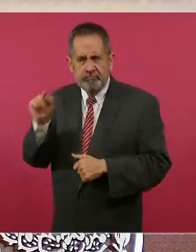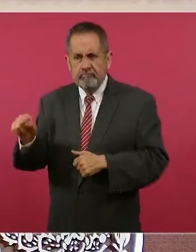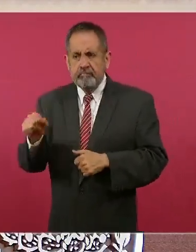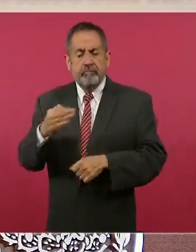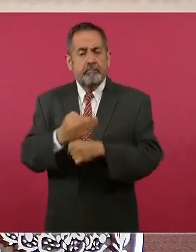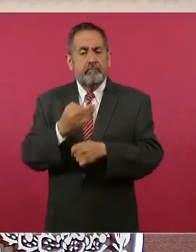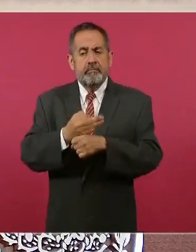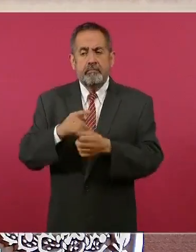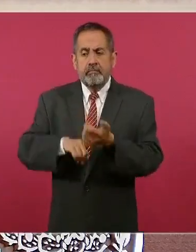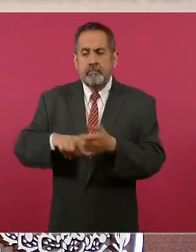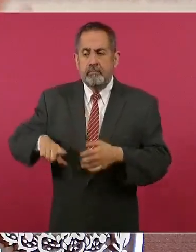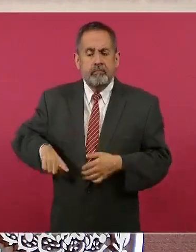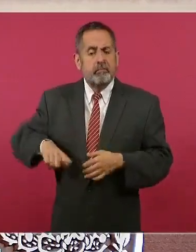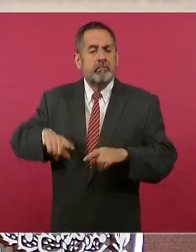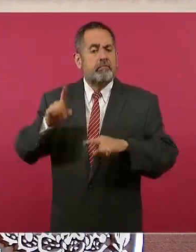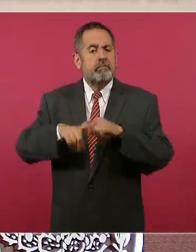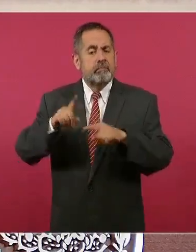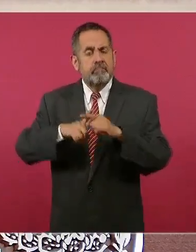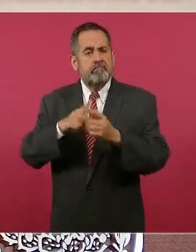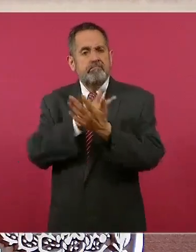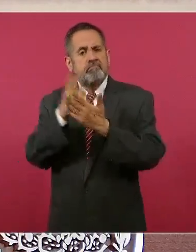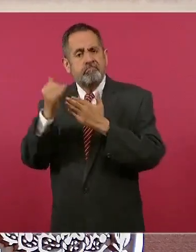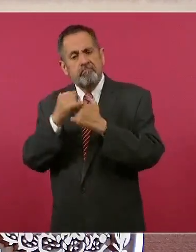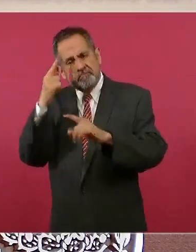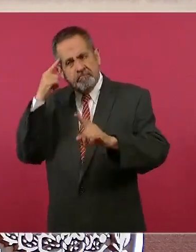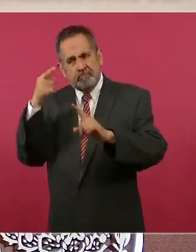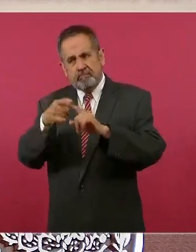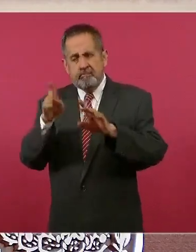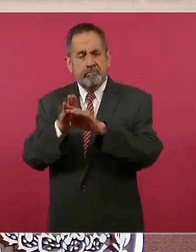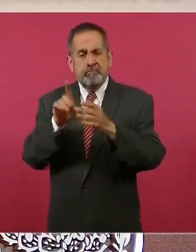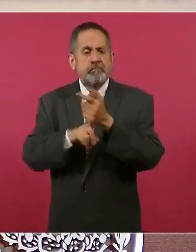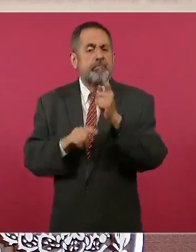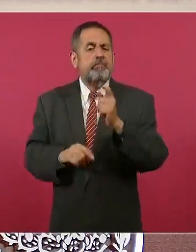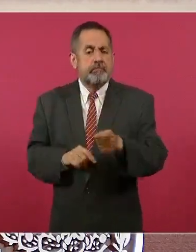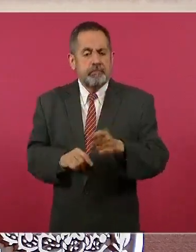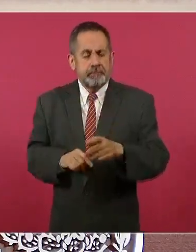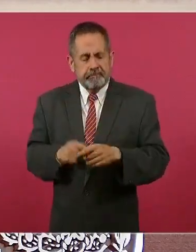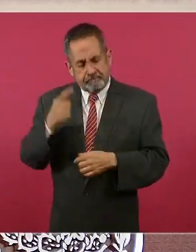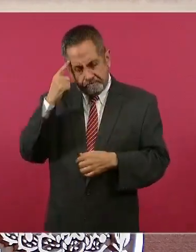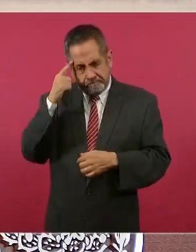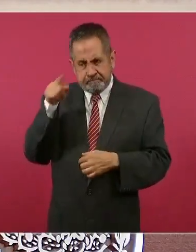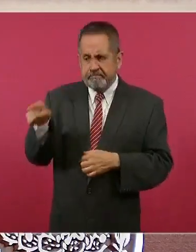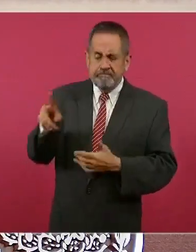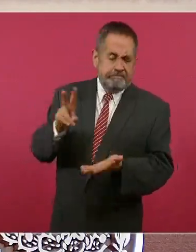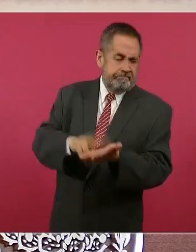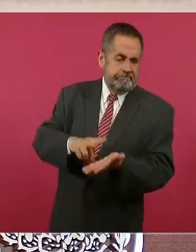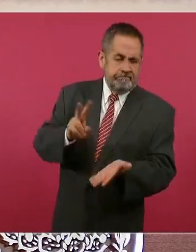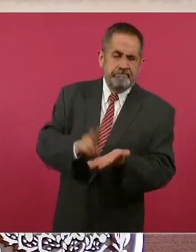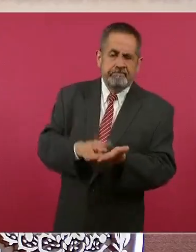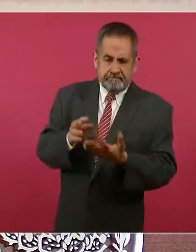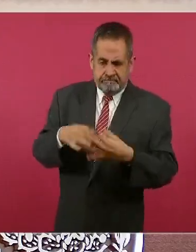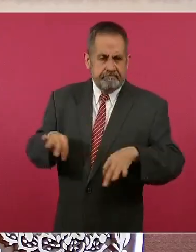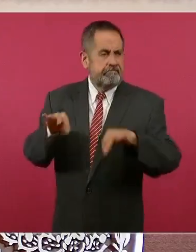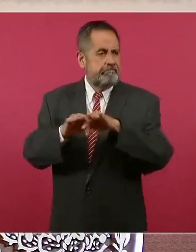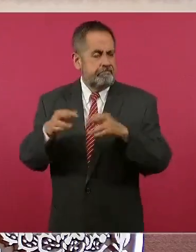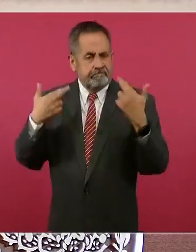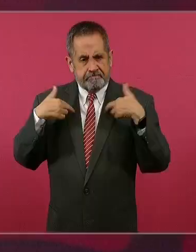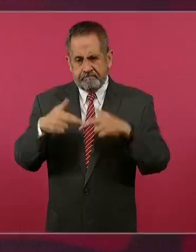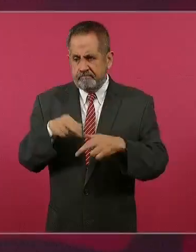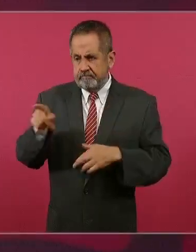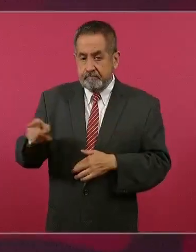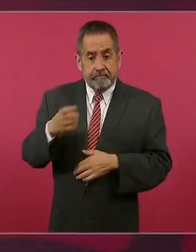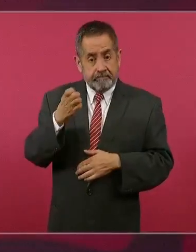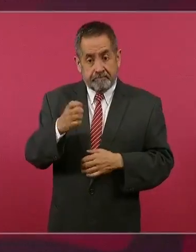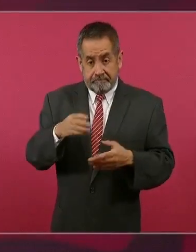este gobierno entre sus proyectos educativos es la revalorización del trabajo docente. Y en esa tarea